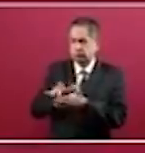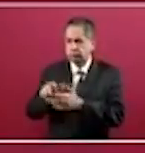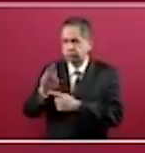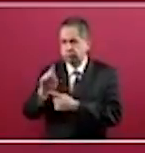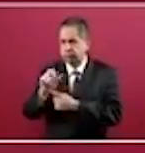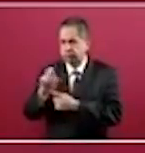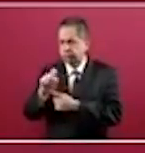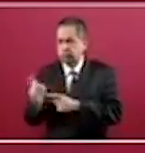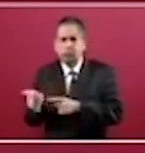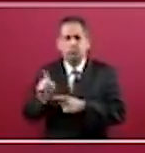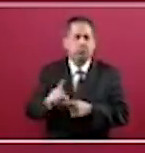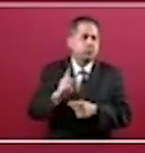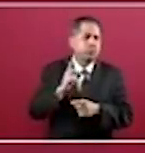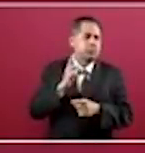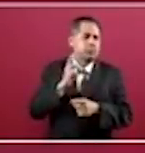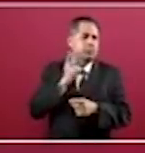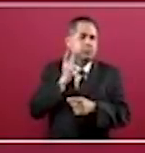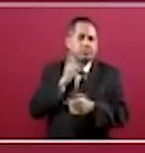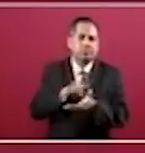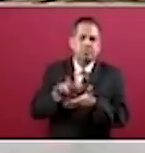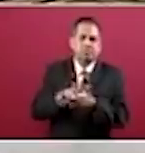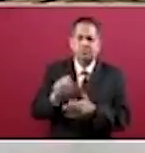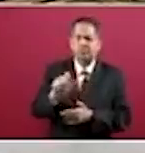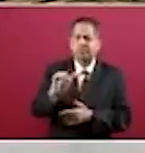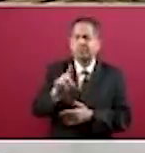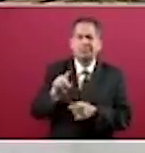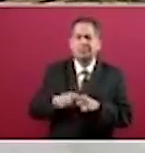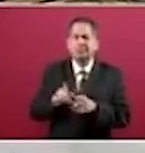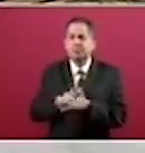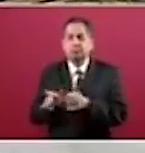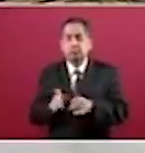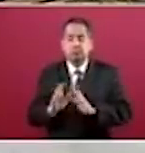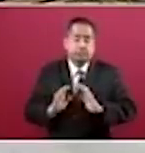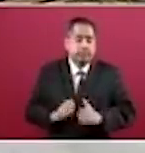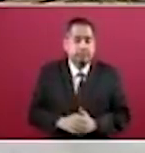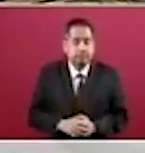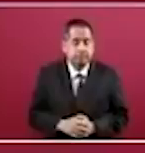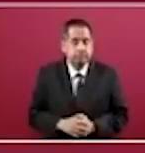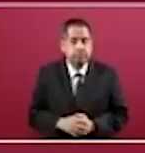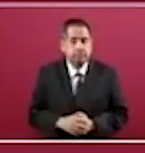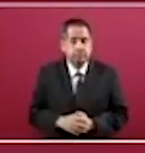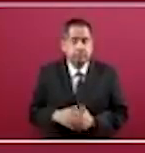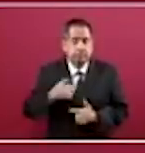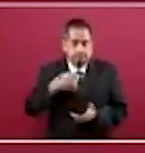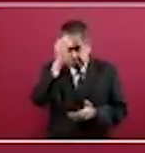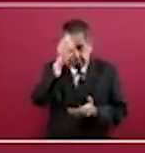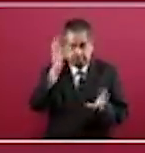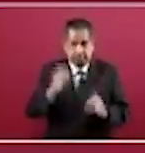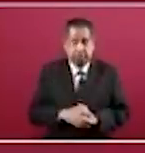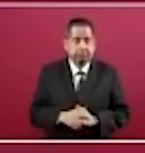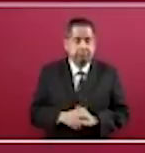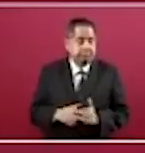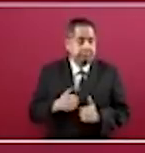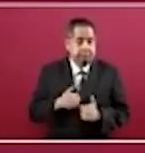si los legisladores que están respaldando a Alejandro Armenta? Pues ahí sí, no opino. Ahí